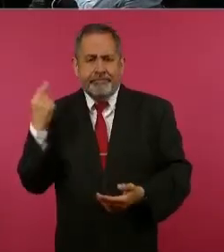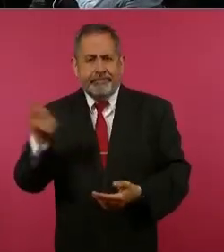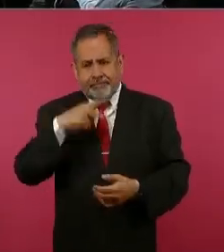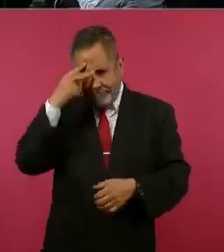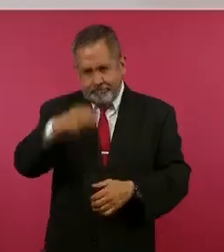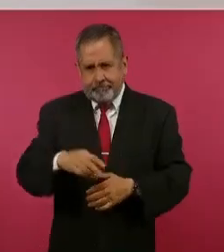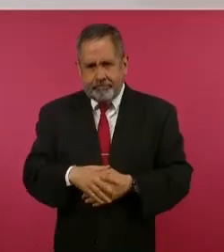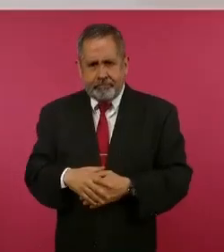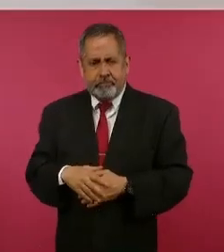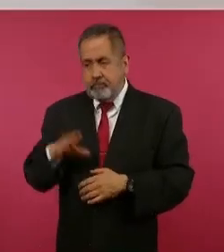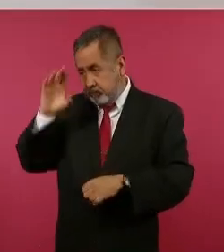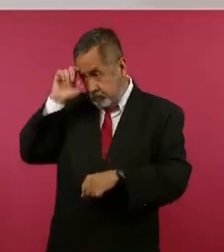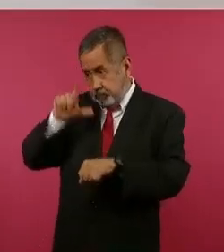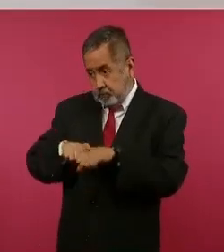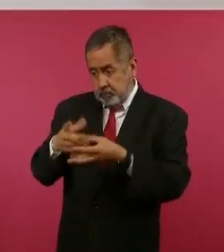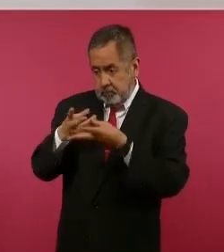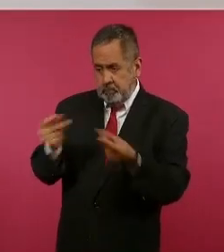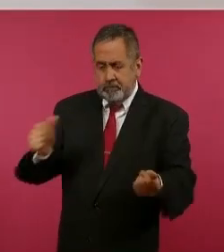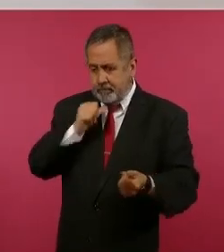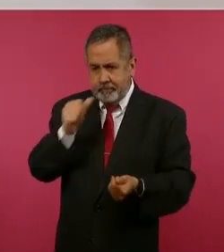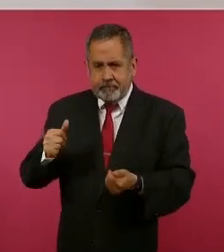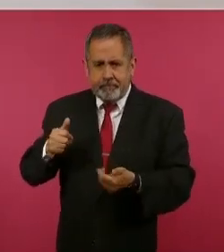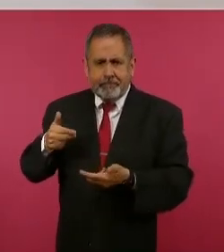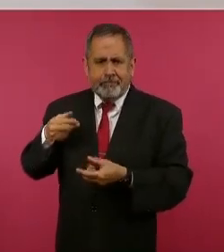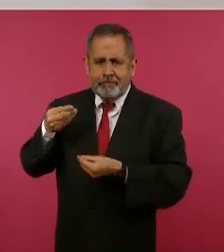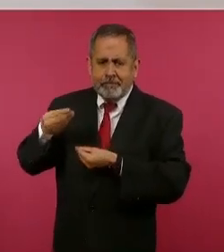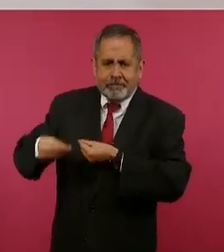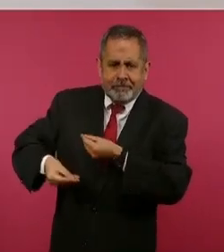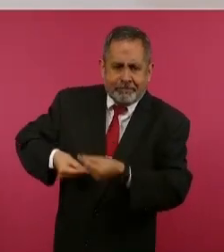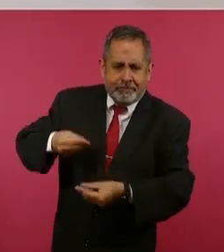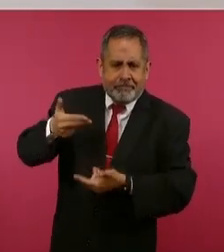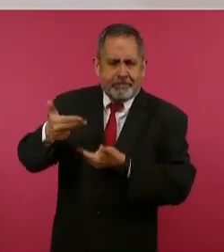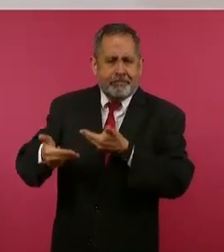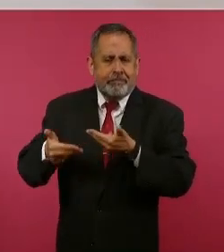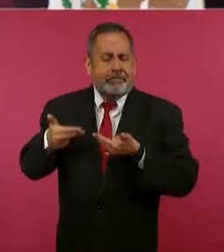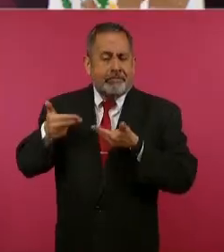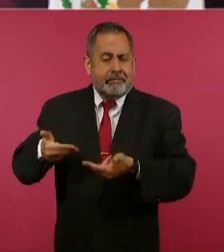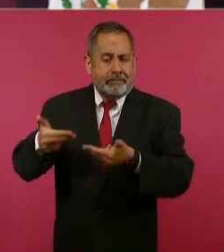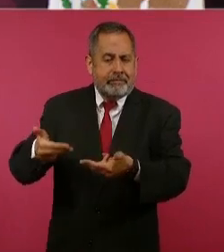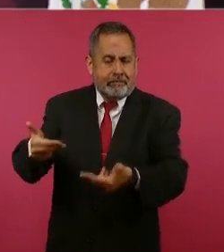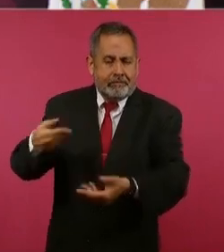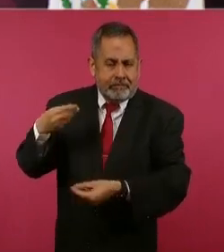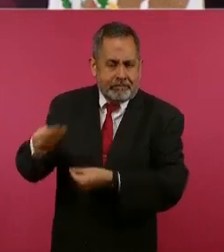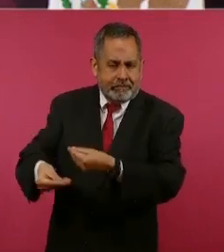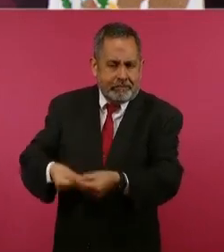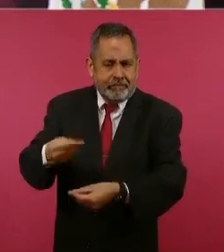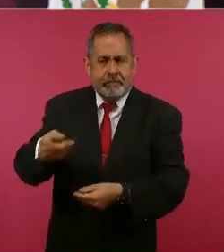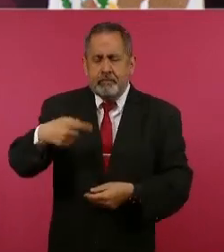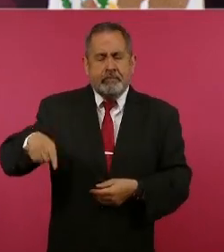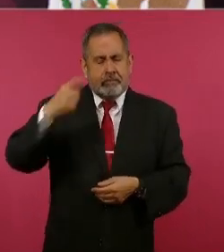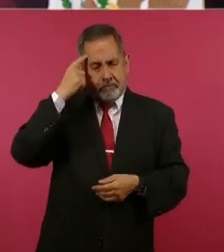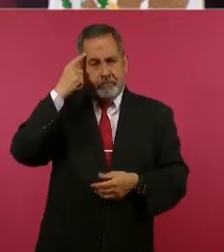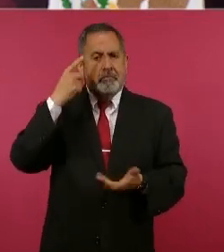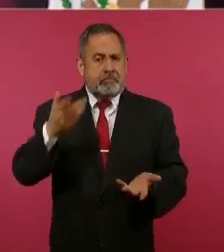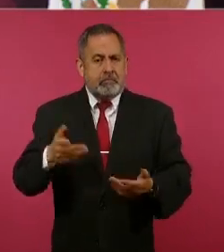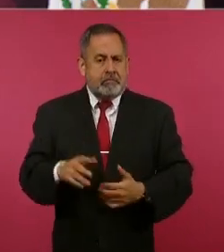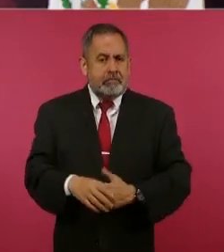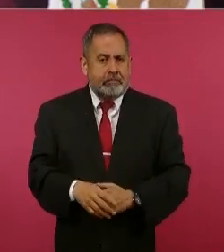porque las culturas no desaparecen. Eso se fue transmitiendo a pesar de que había